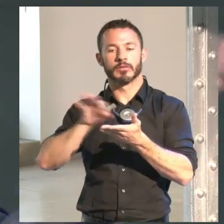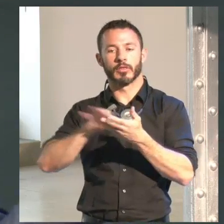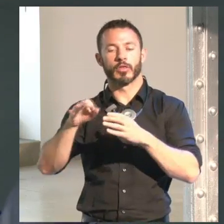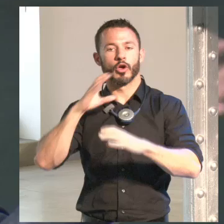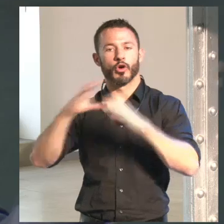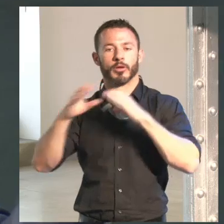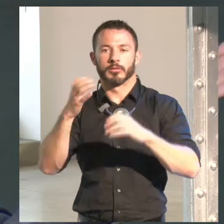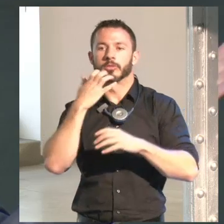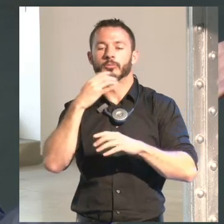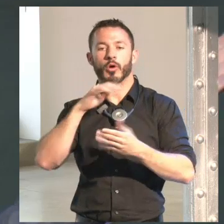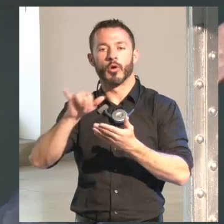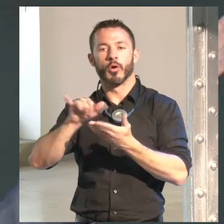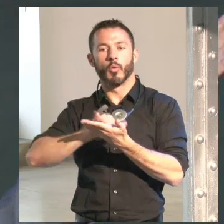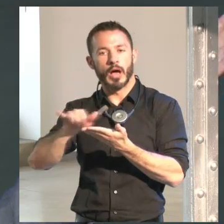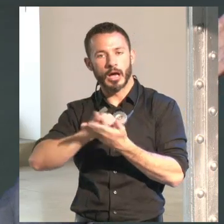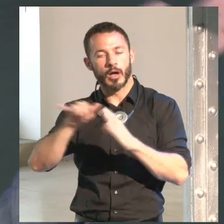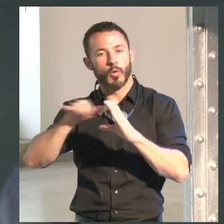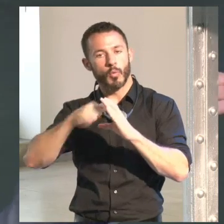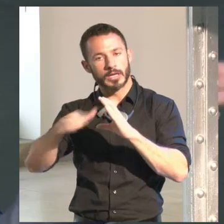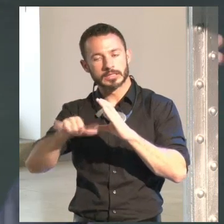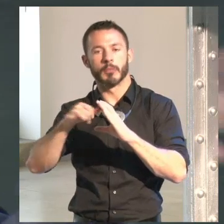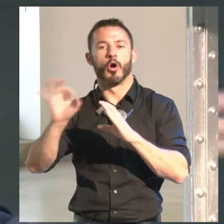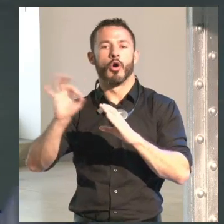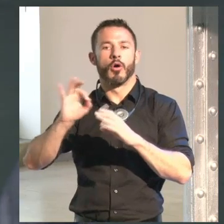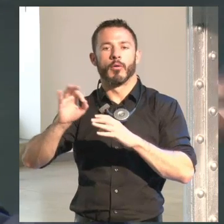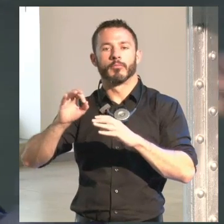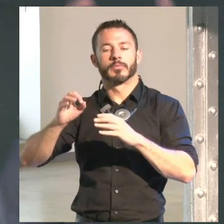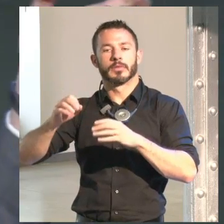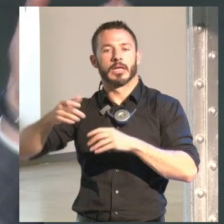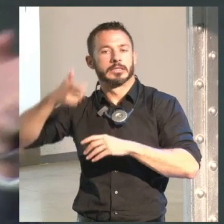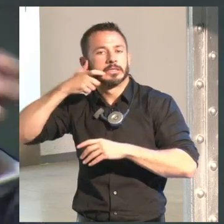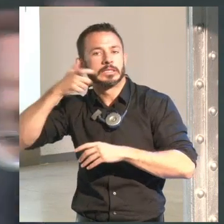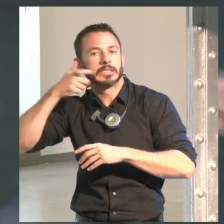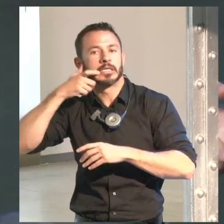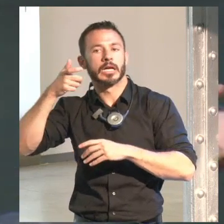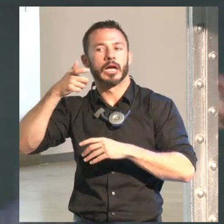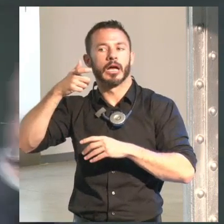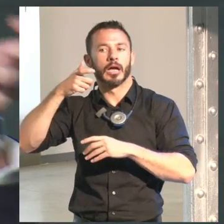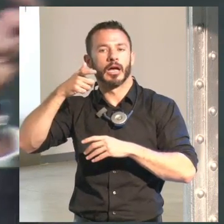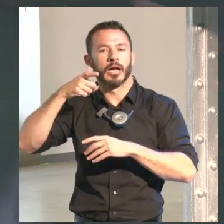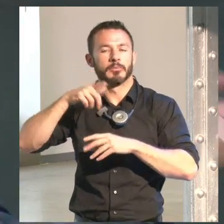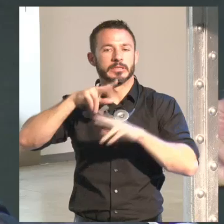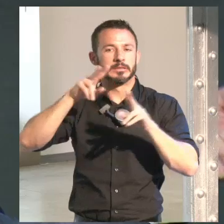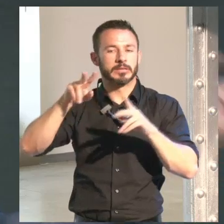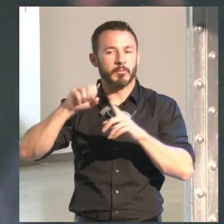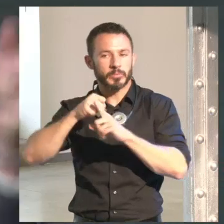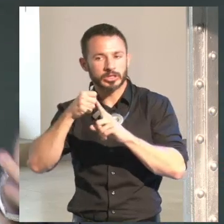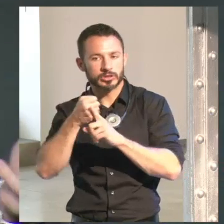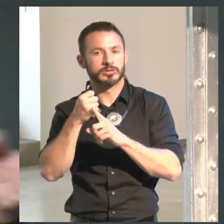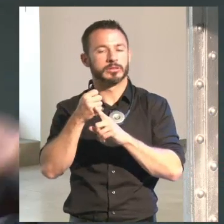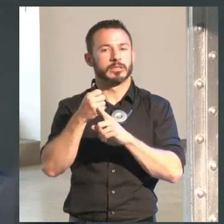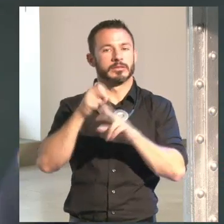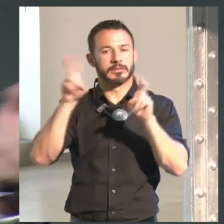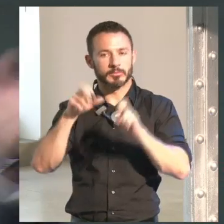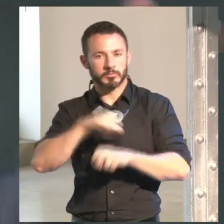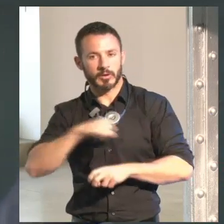Skype o WhatsApp o cualquier otro servicio, que ahí no tiene la misma protección del secreto de la comunicación, de su privacidad, que por